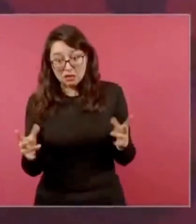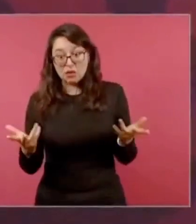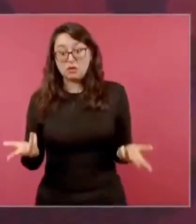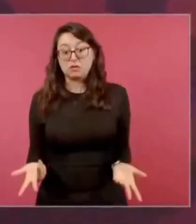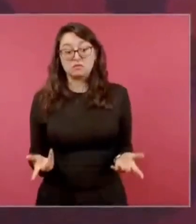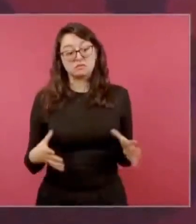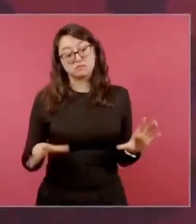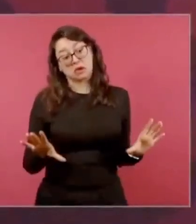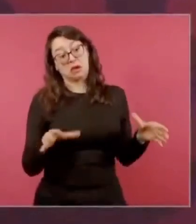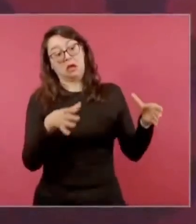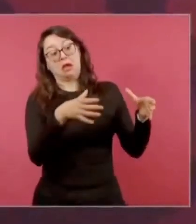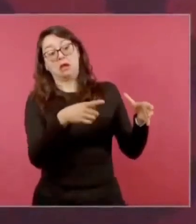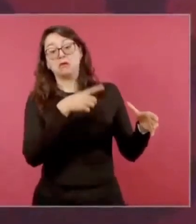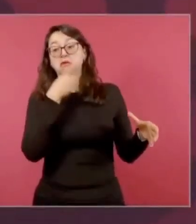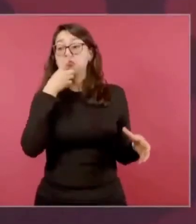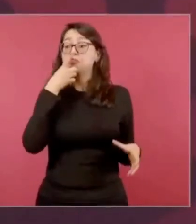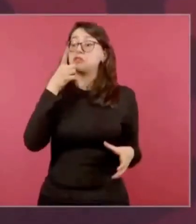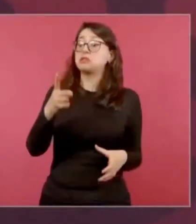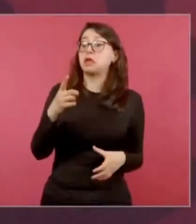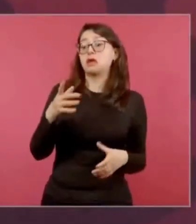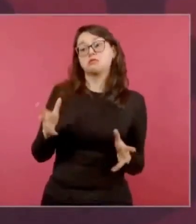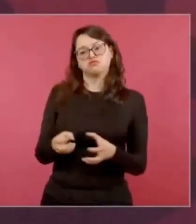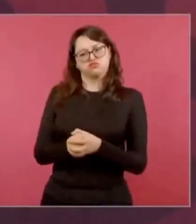cuando te hablen de progreso,